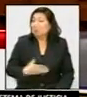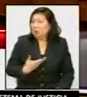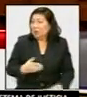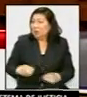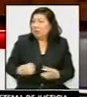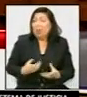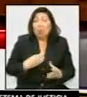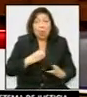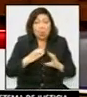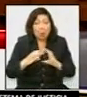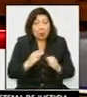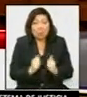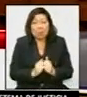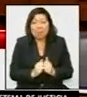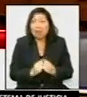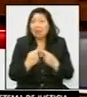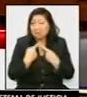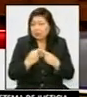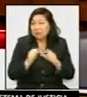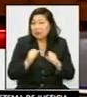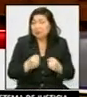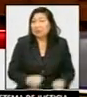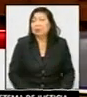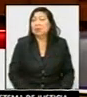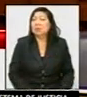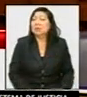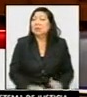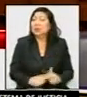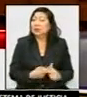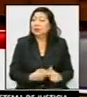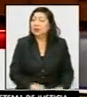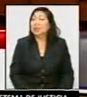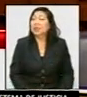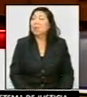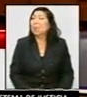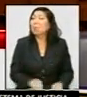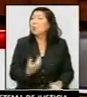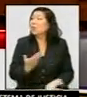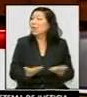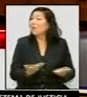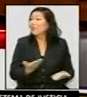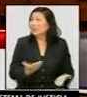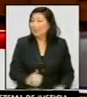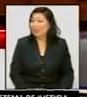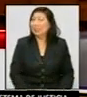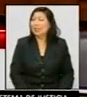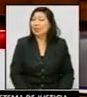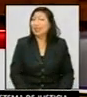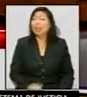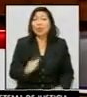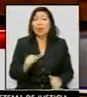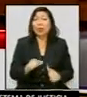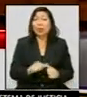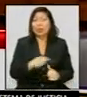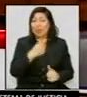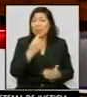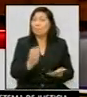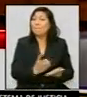en conversaciones informales en forma inicial. Muchas veces ha ocurrido así. Yo recuerdo la